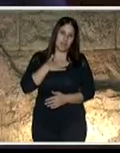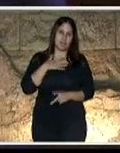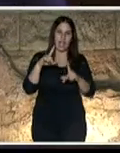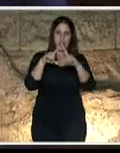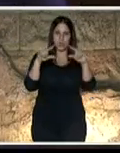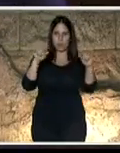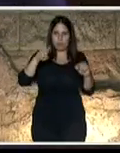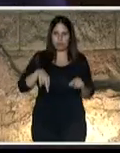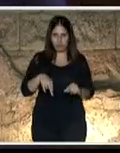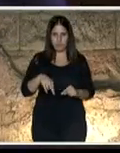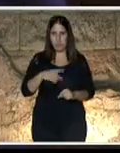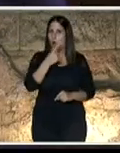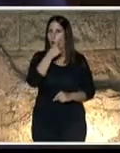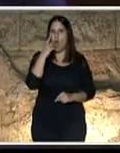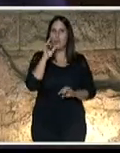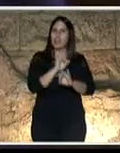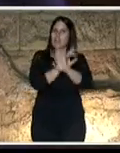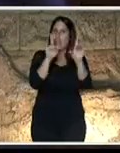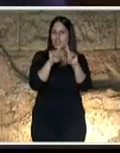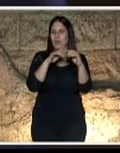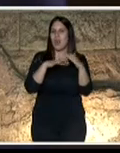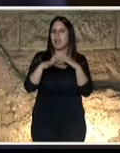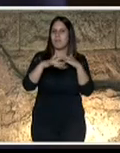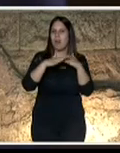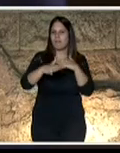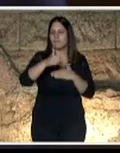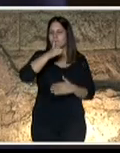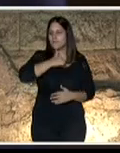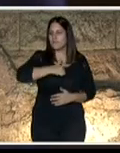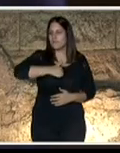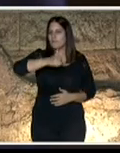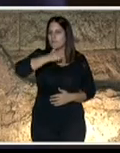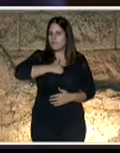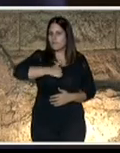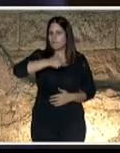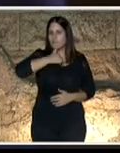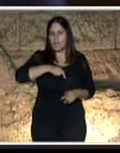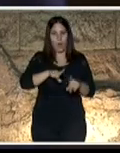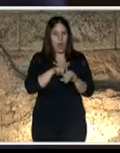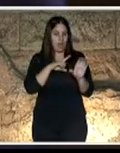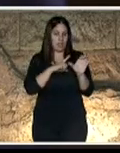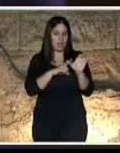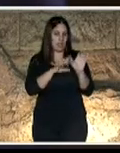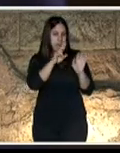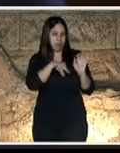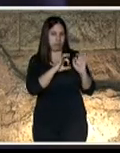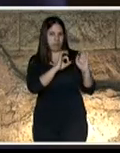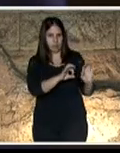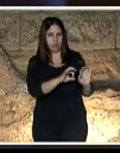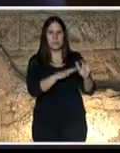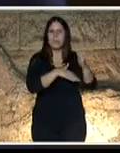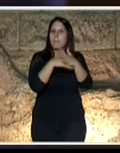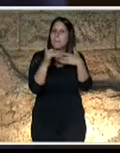asturiana, de ojos claros como la mar, paciente y abnegada como una extremeña, de manos